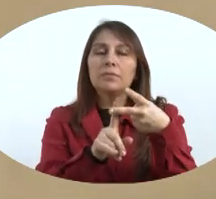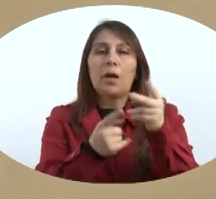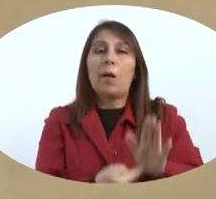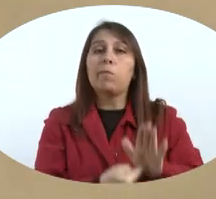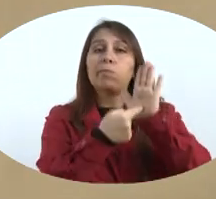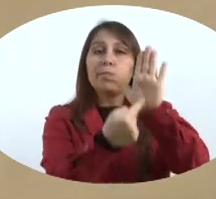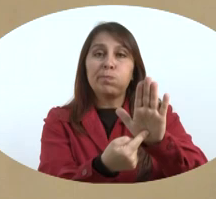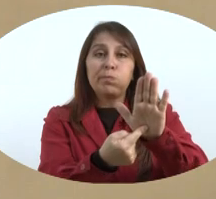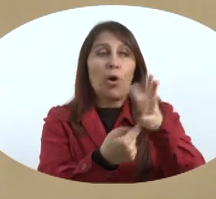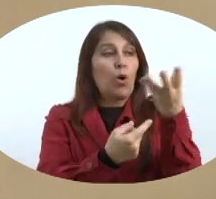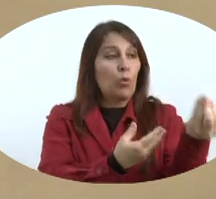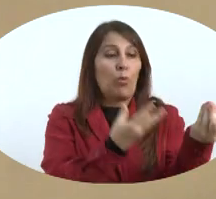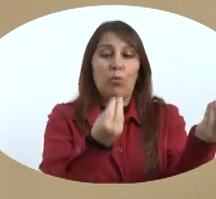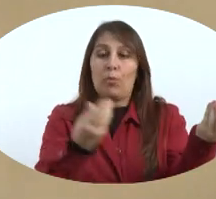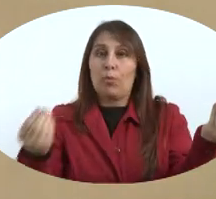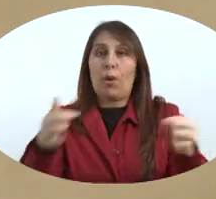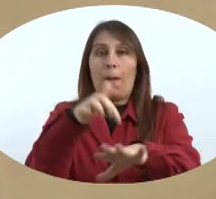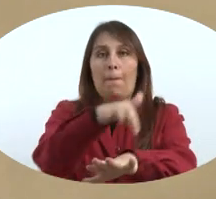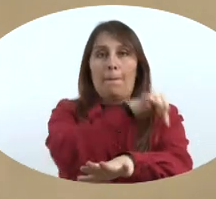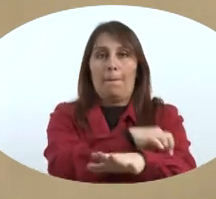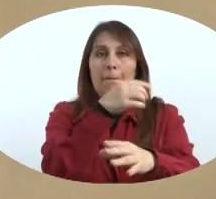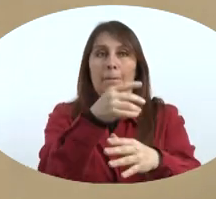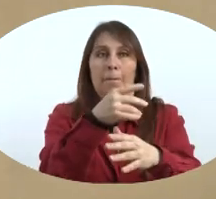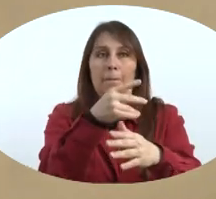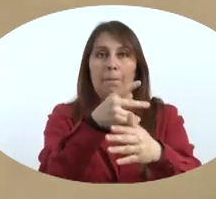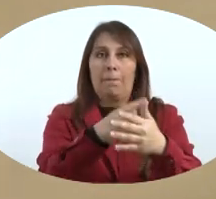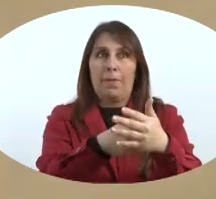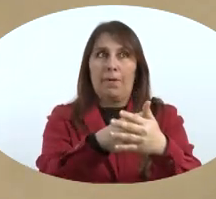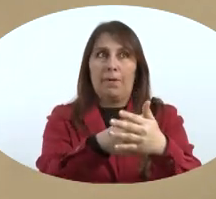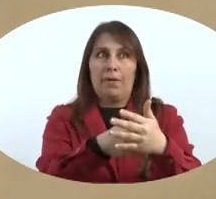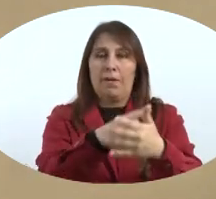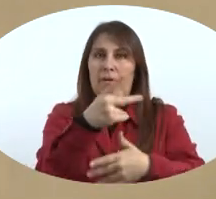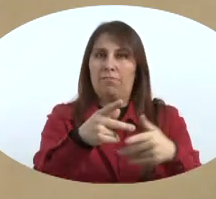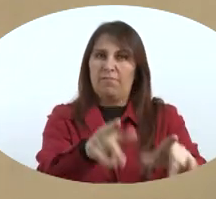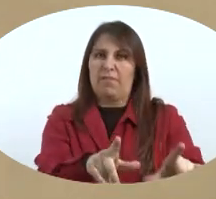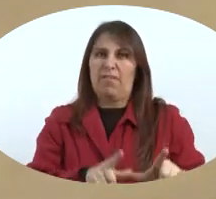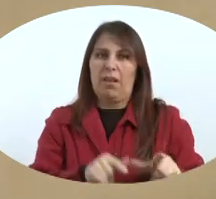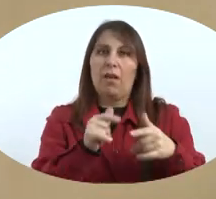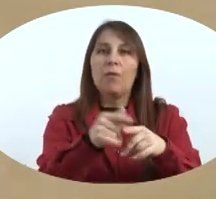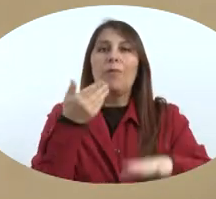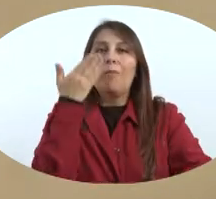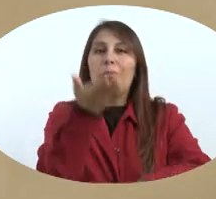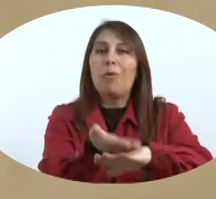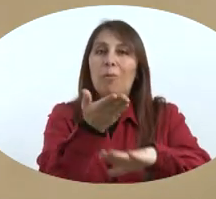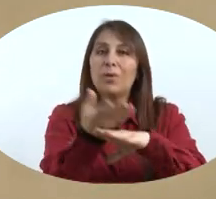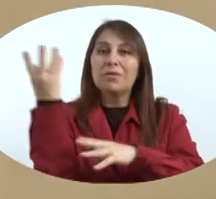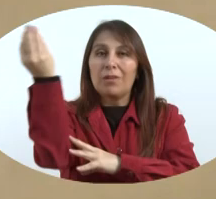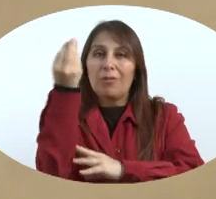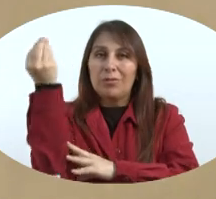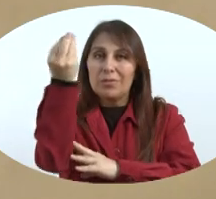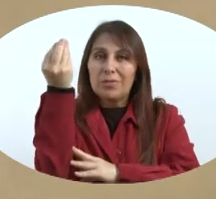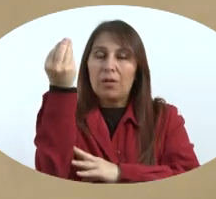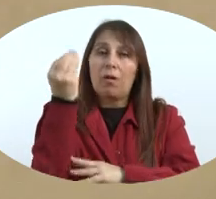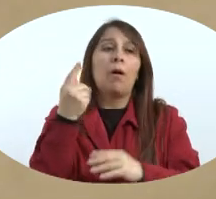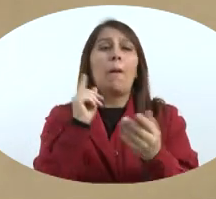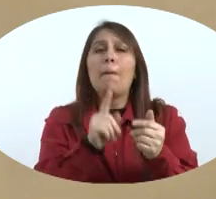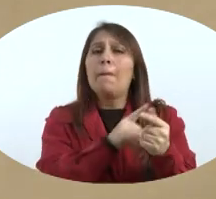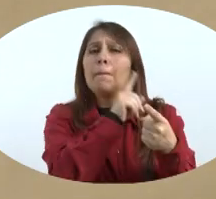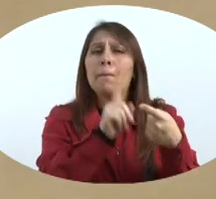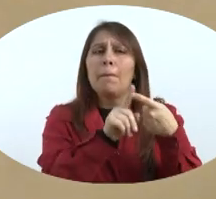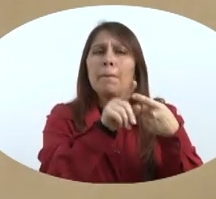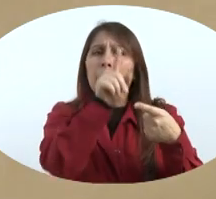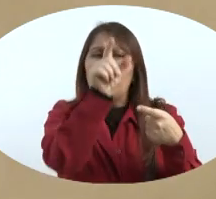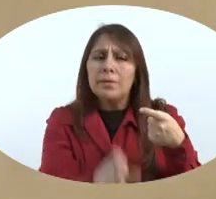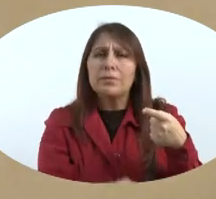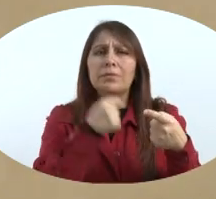presentación de las fórmulas de estudiantes de pregrado y propuesta ante el consejo académico en la primera grupo de la fórmula que va a realizar